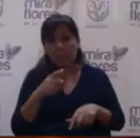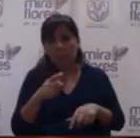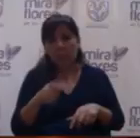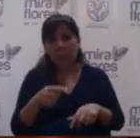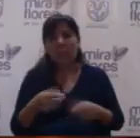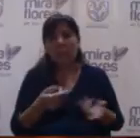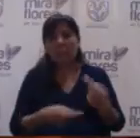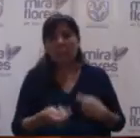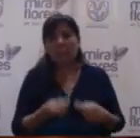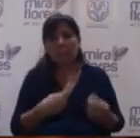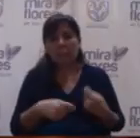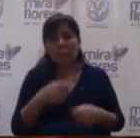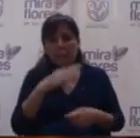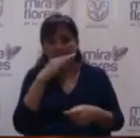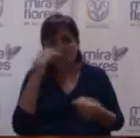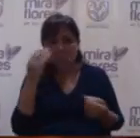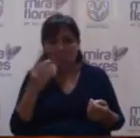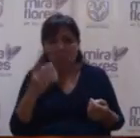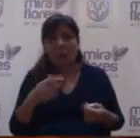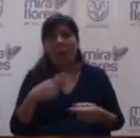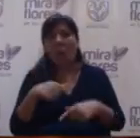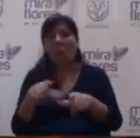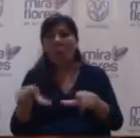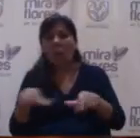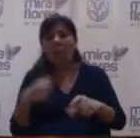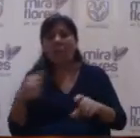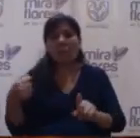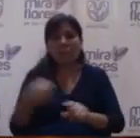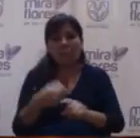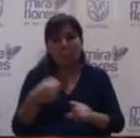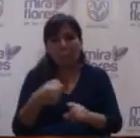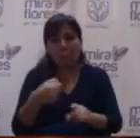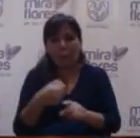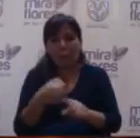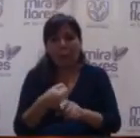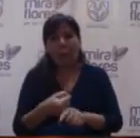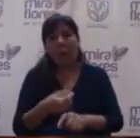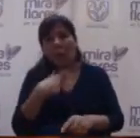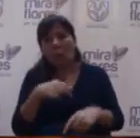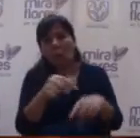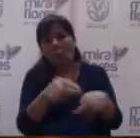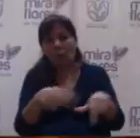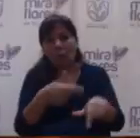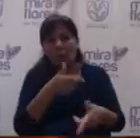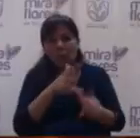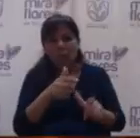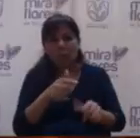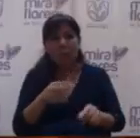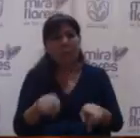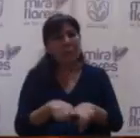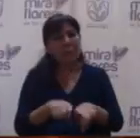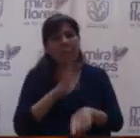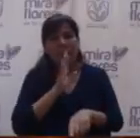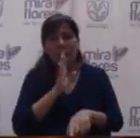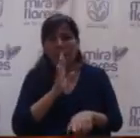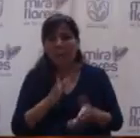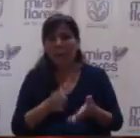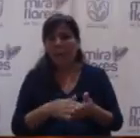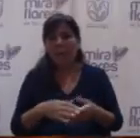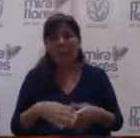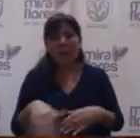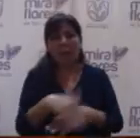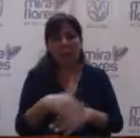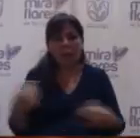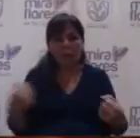vende droga, donde hay peleas callejeras, más que el chico que entró y le vendieron trago. Ahí hablan también de peleas callejeras, de abusos,